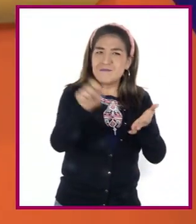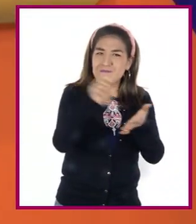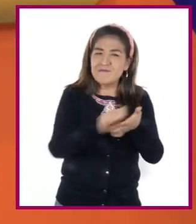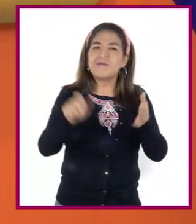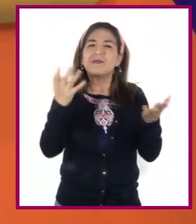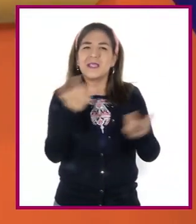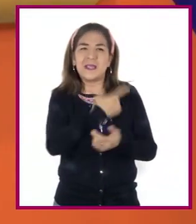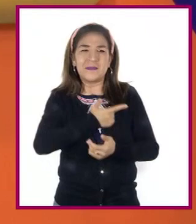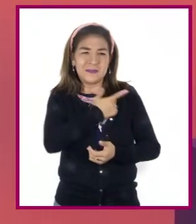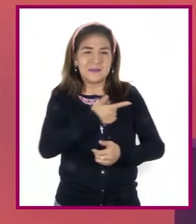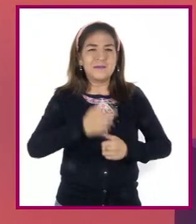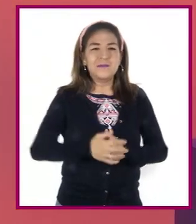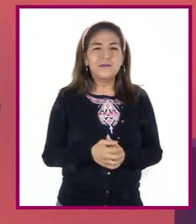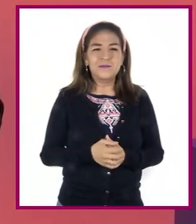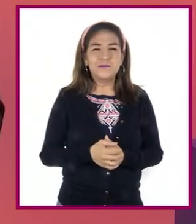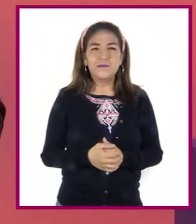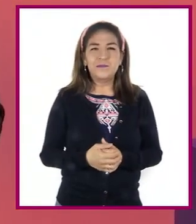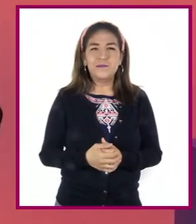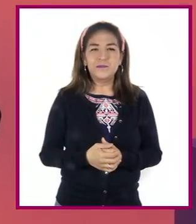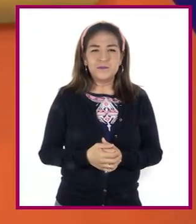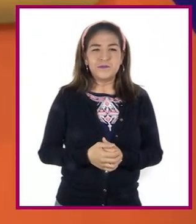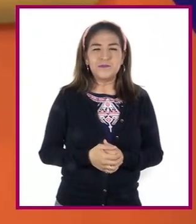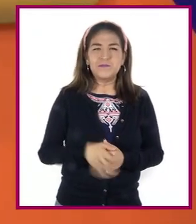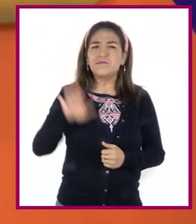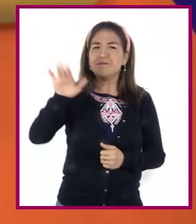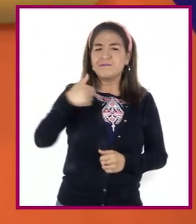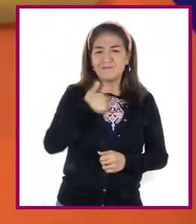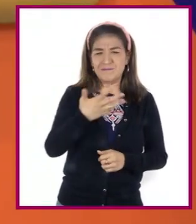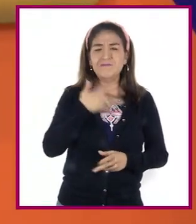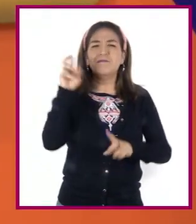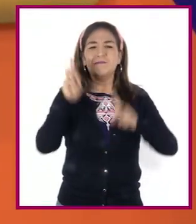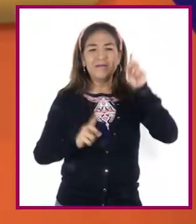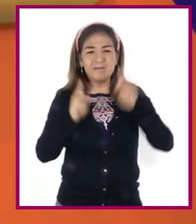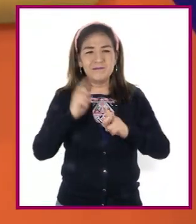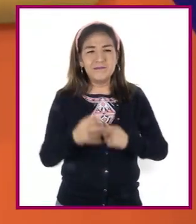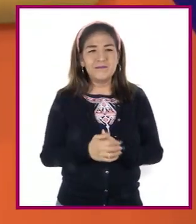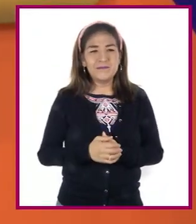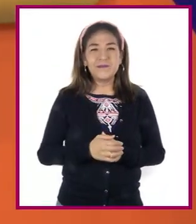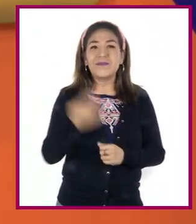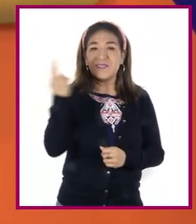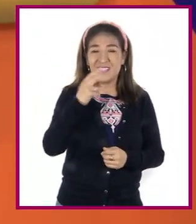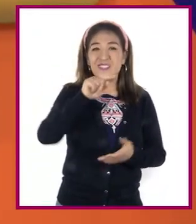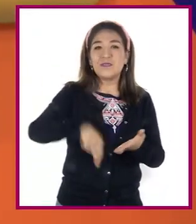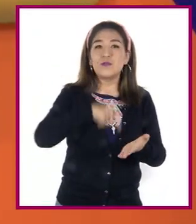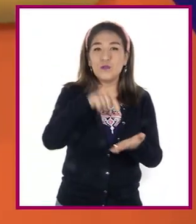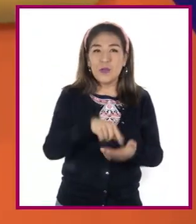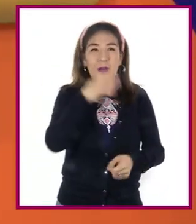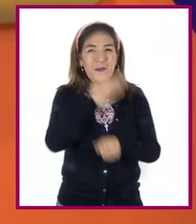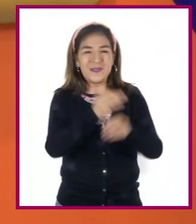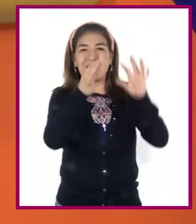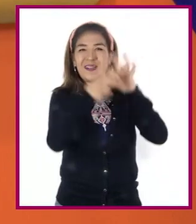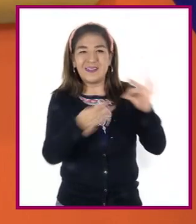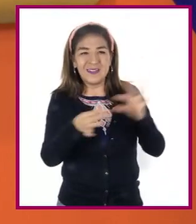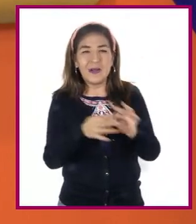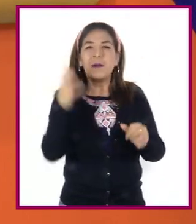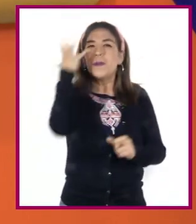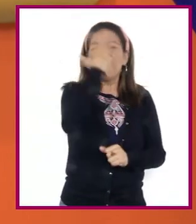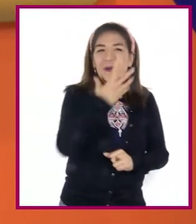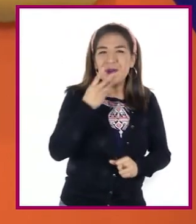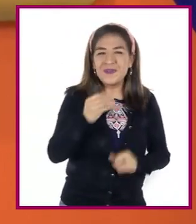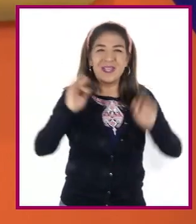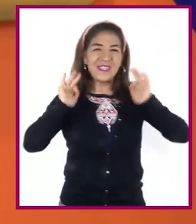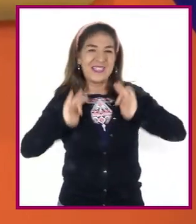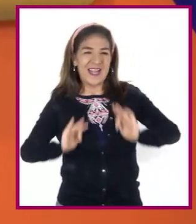Oiga, profesora, pero tengo una duda. ¿Es necesario que el espacio sea como los que vimos? Así, muy bonito